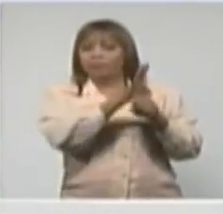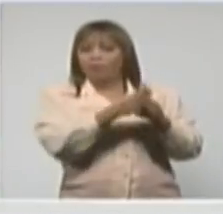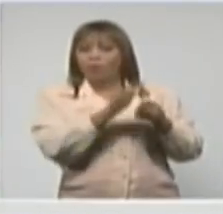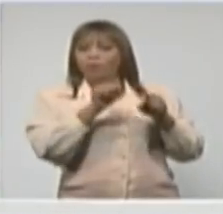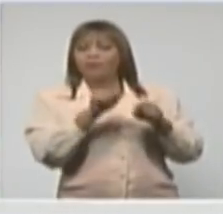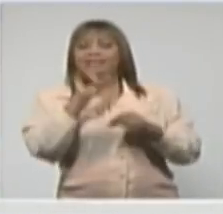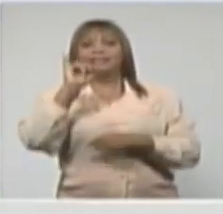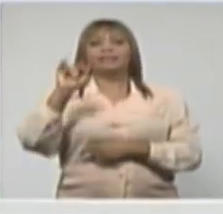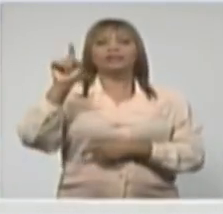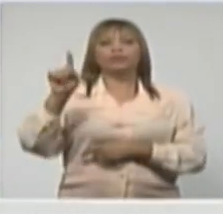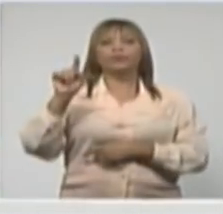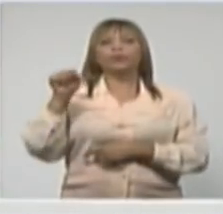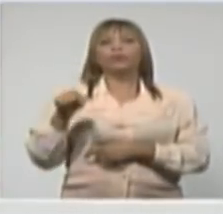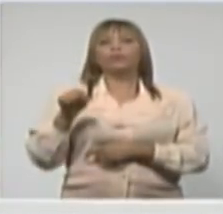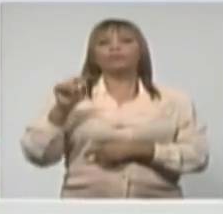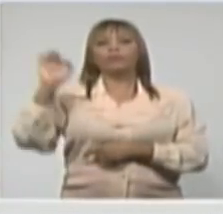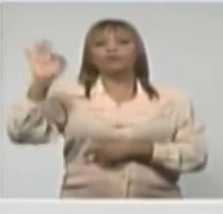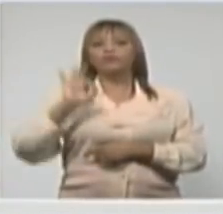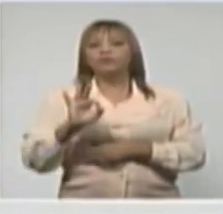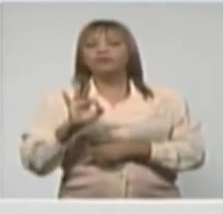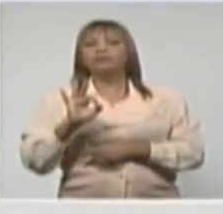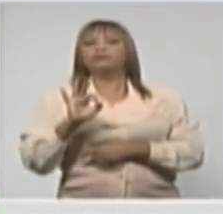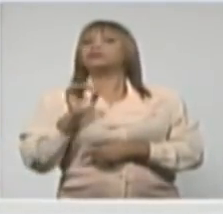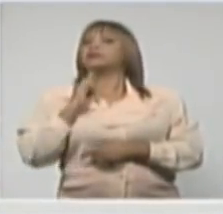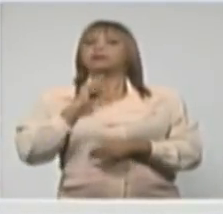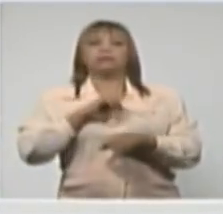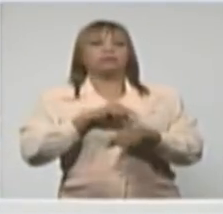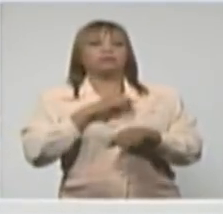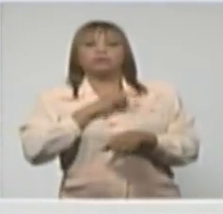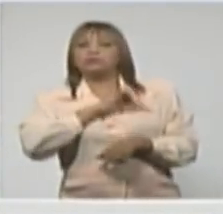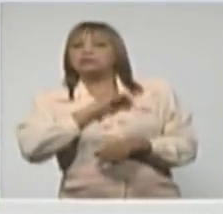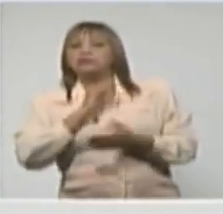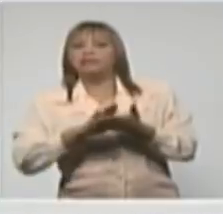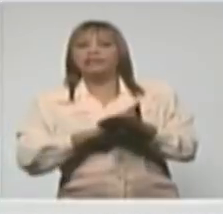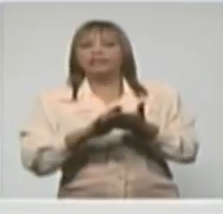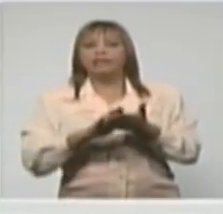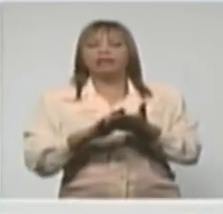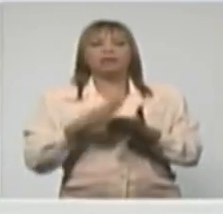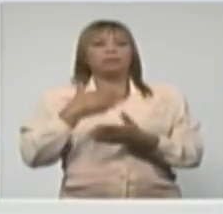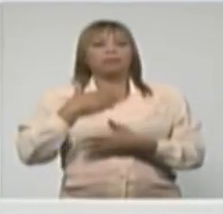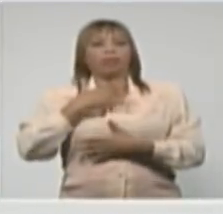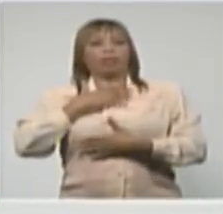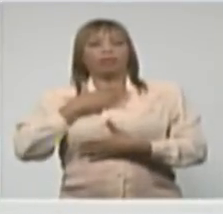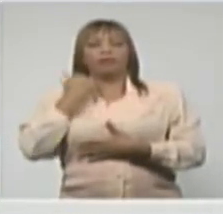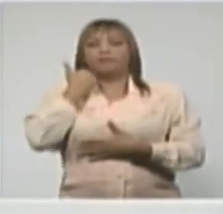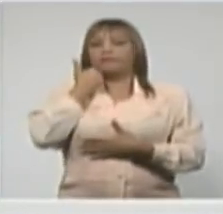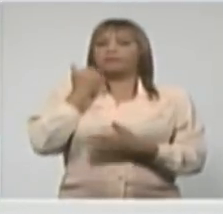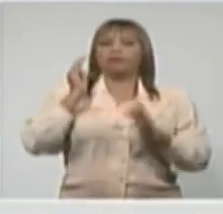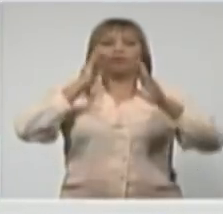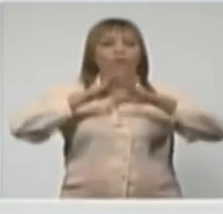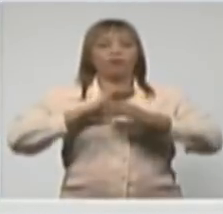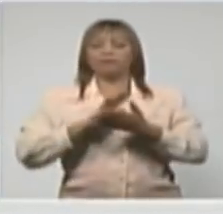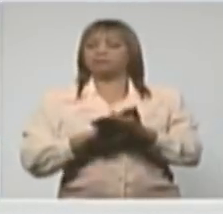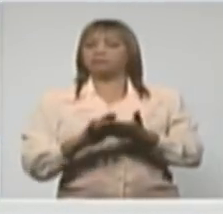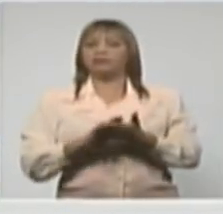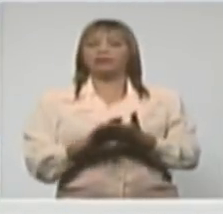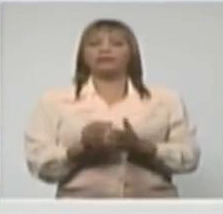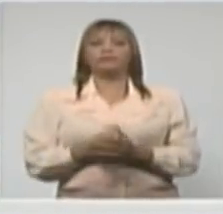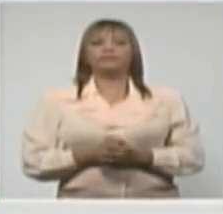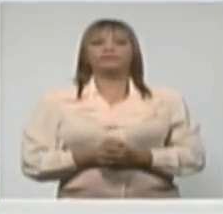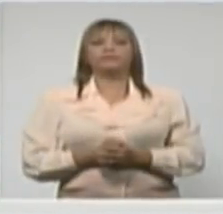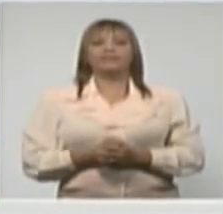61% ha sido asintomático en el momento del diagnóstico. y en los últimos 15